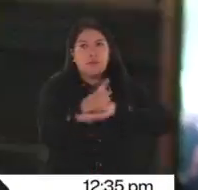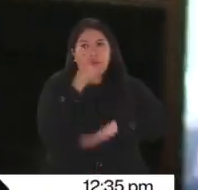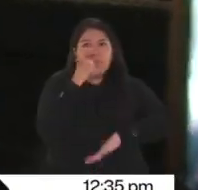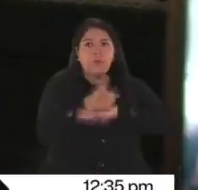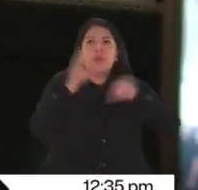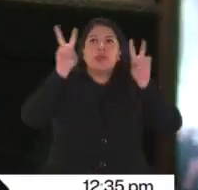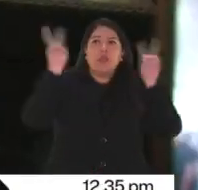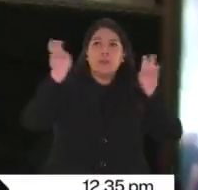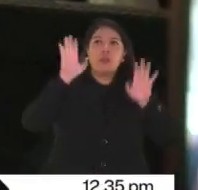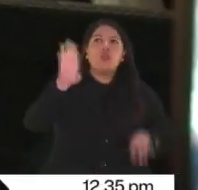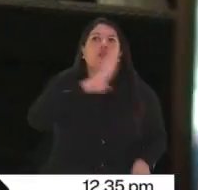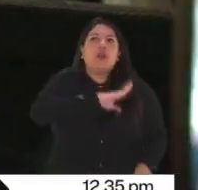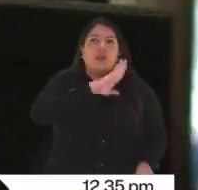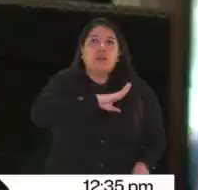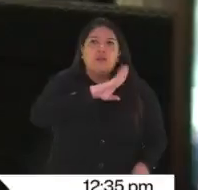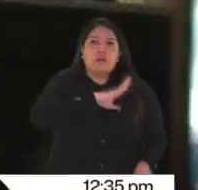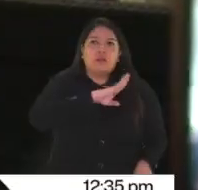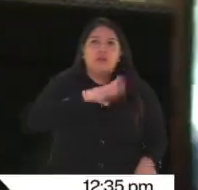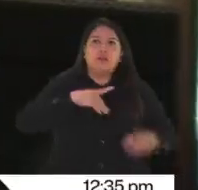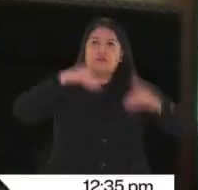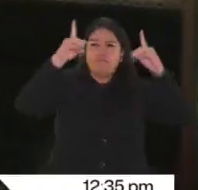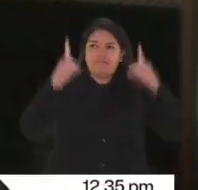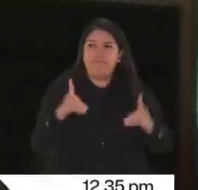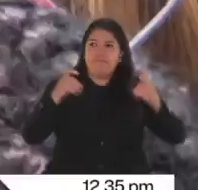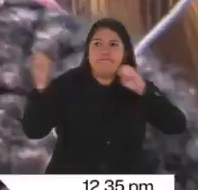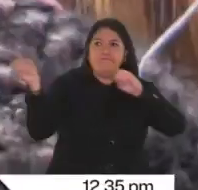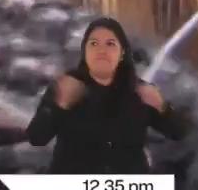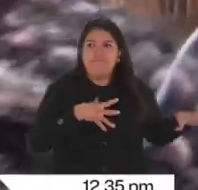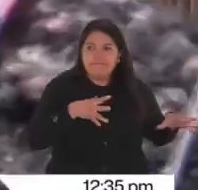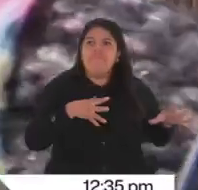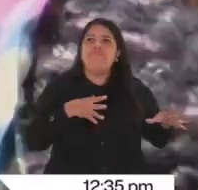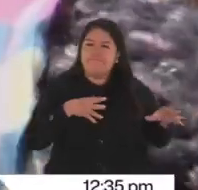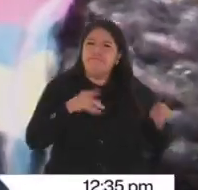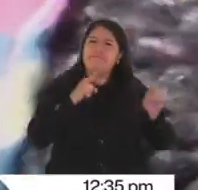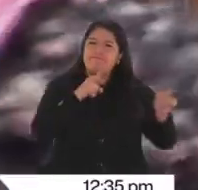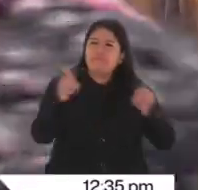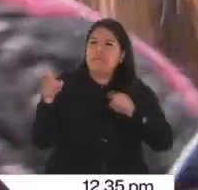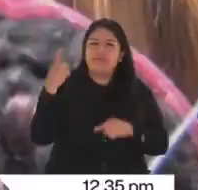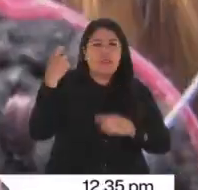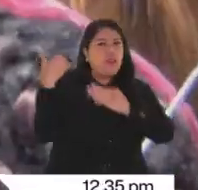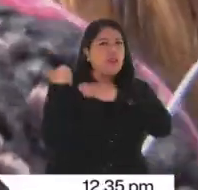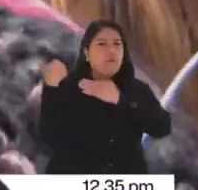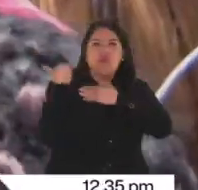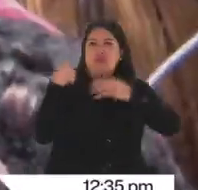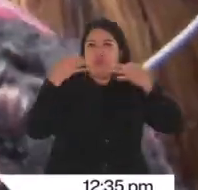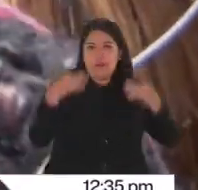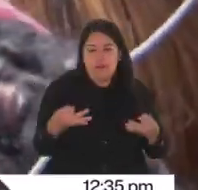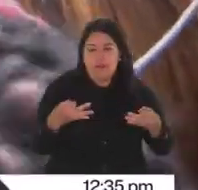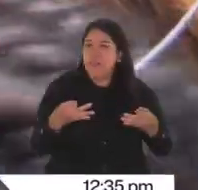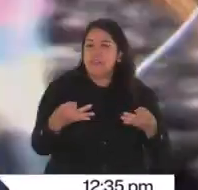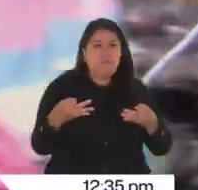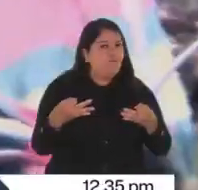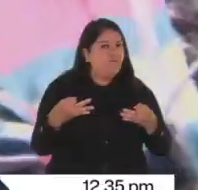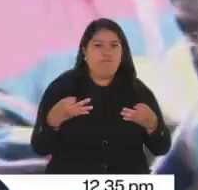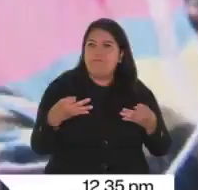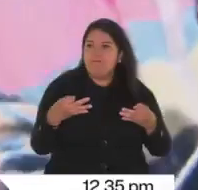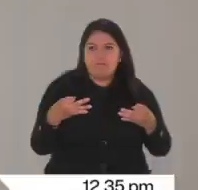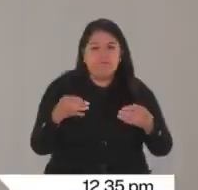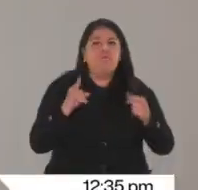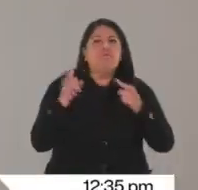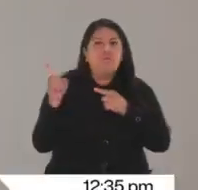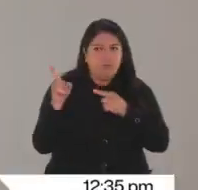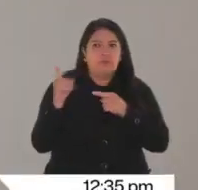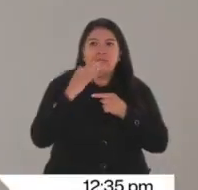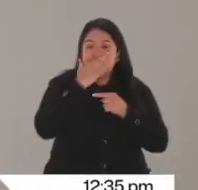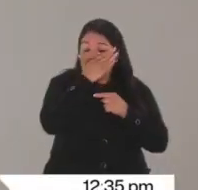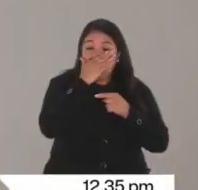de la alcaldía, la decisión de la renuncia de Daniel Quintero es un acto irresponsable. El único interés del alcalde ha sido el poder